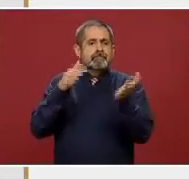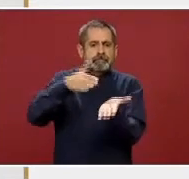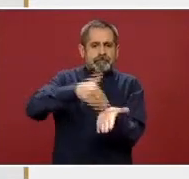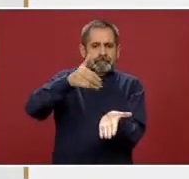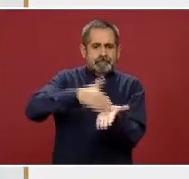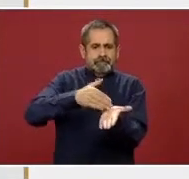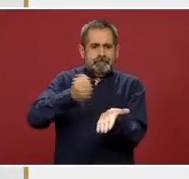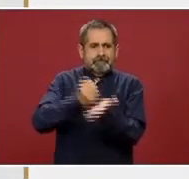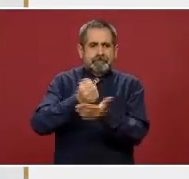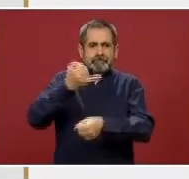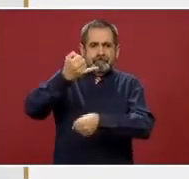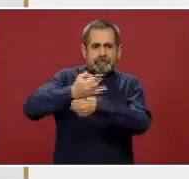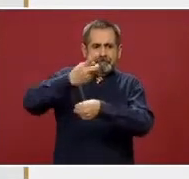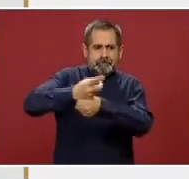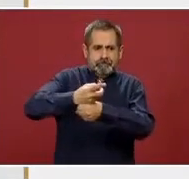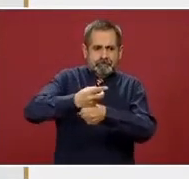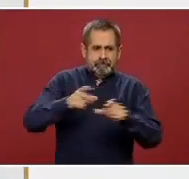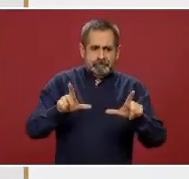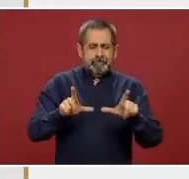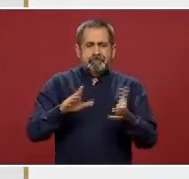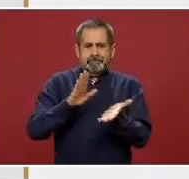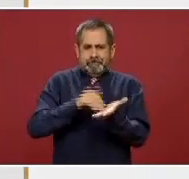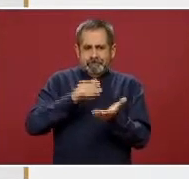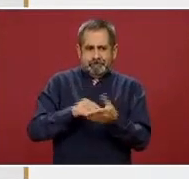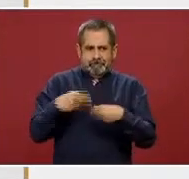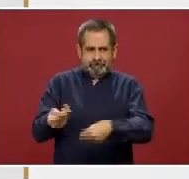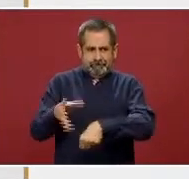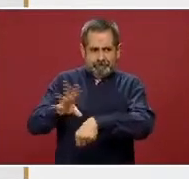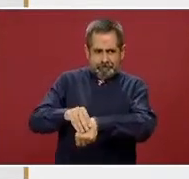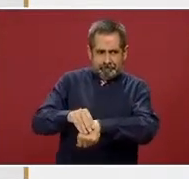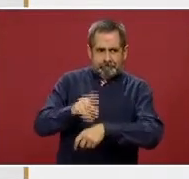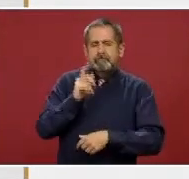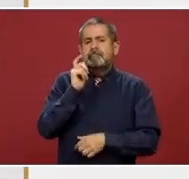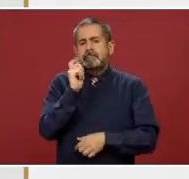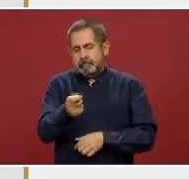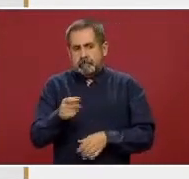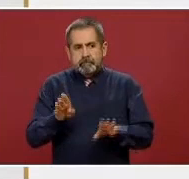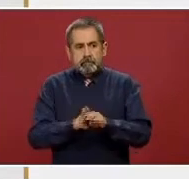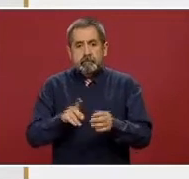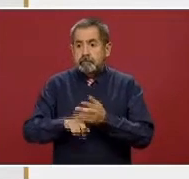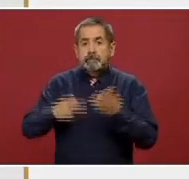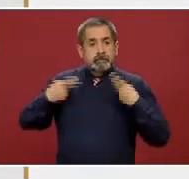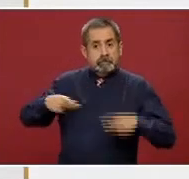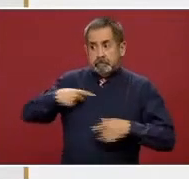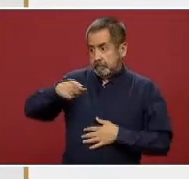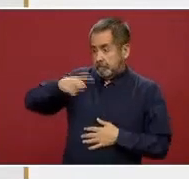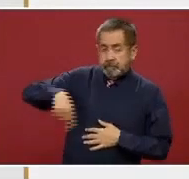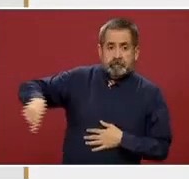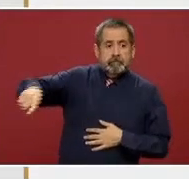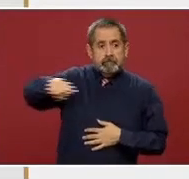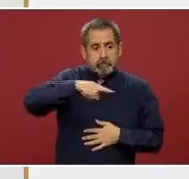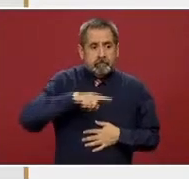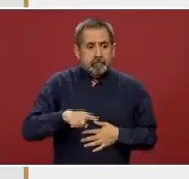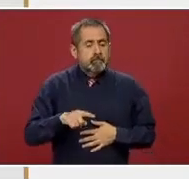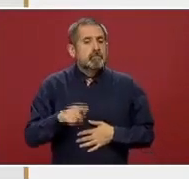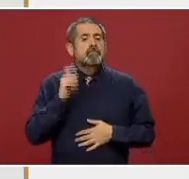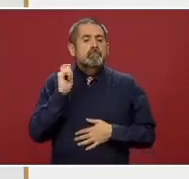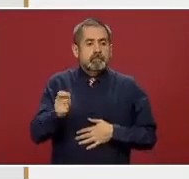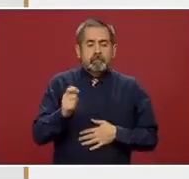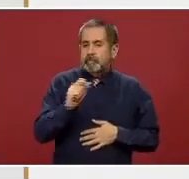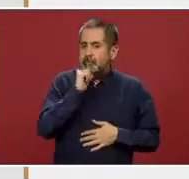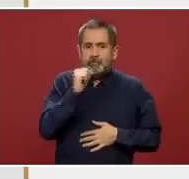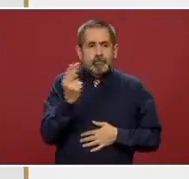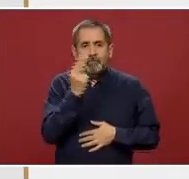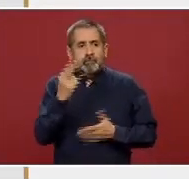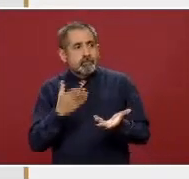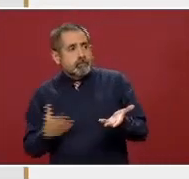¿Qué quiere decir facilitar? Quiere decir que le ahorremos al trabajador, 1, la visita